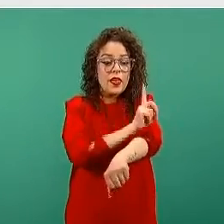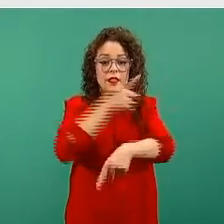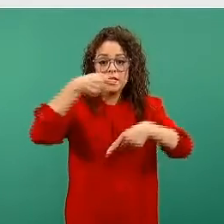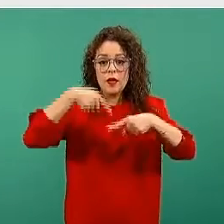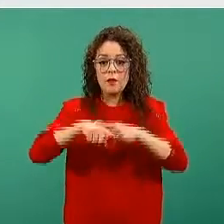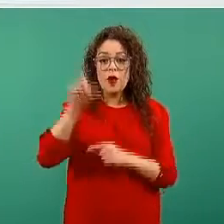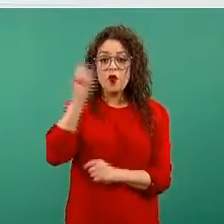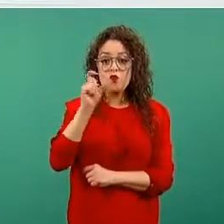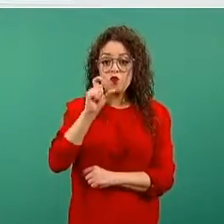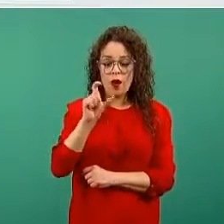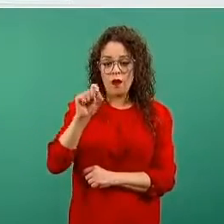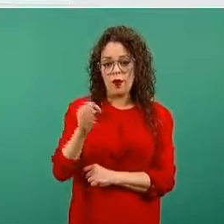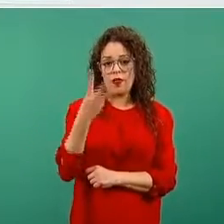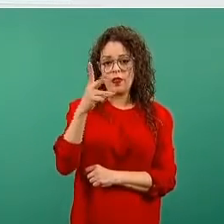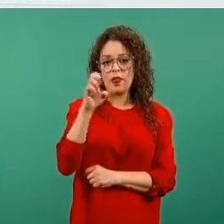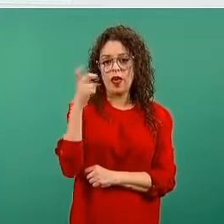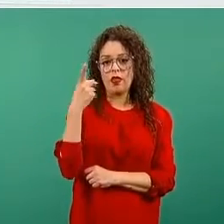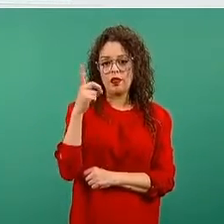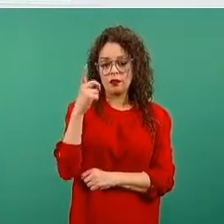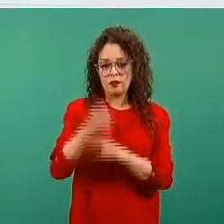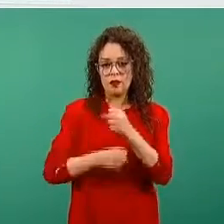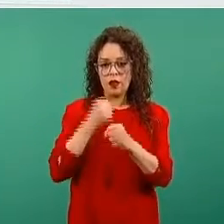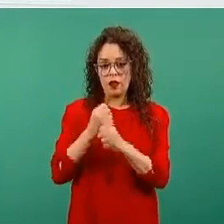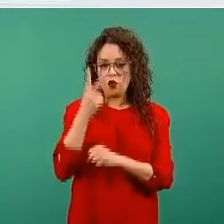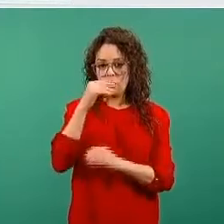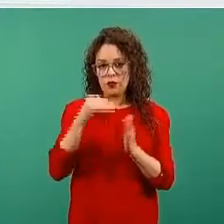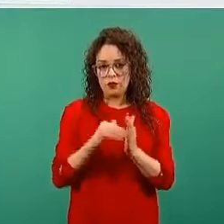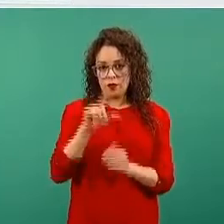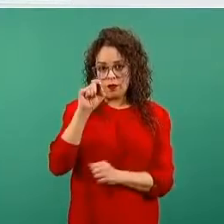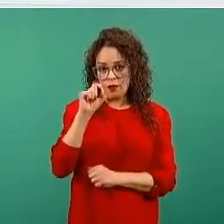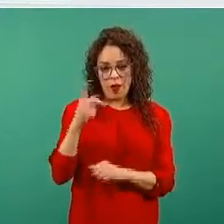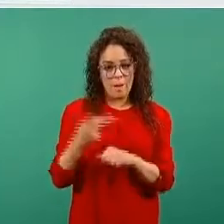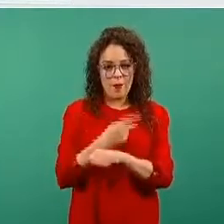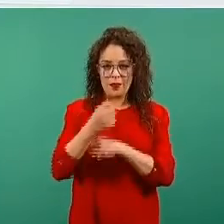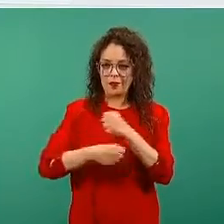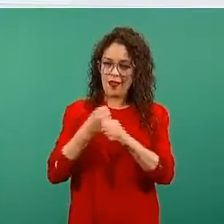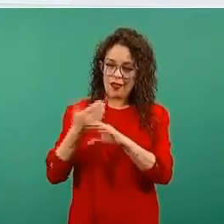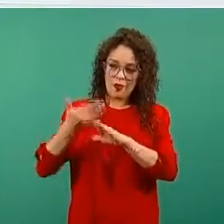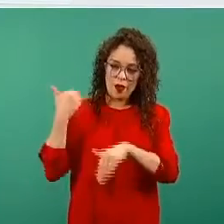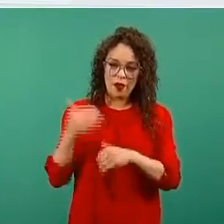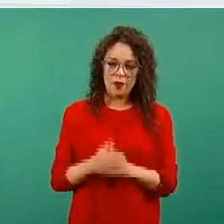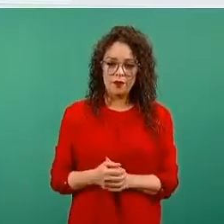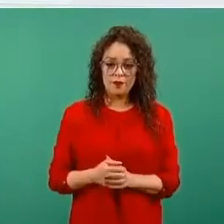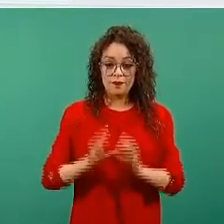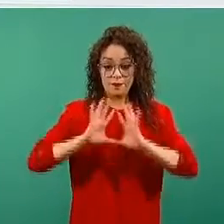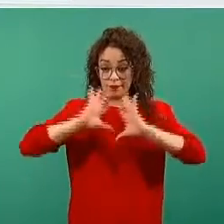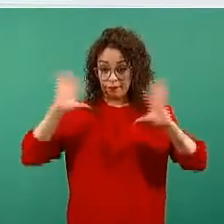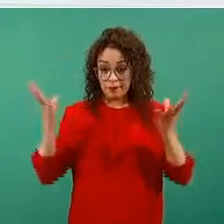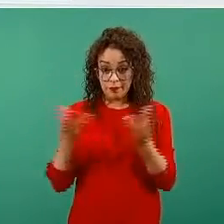23 de diciembre del año pasado. Pero de estos